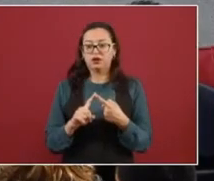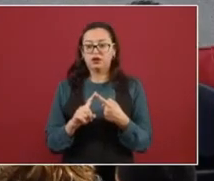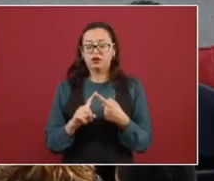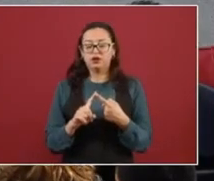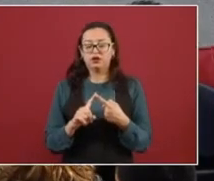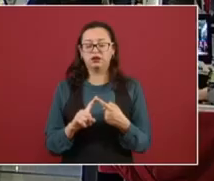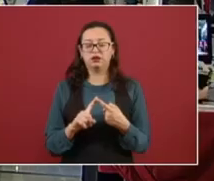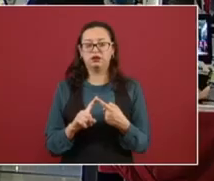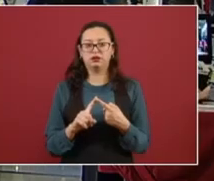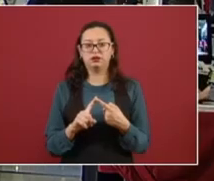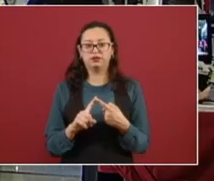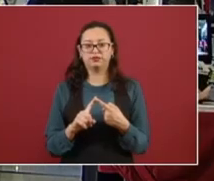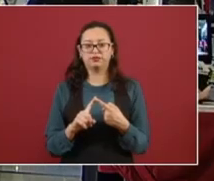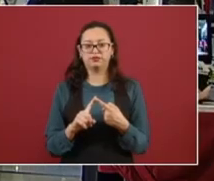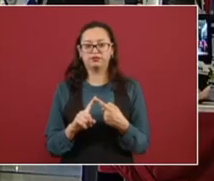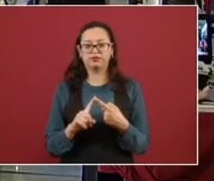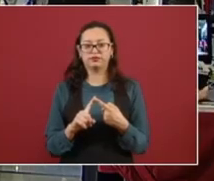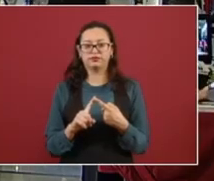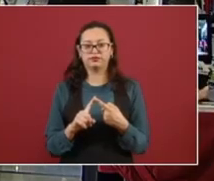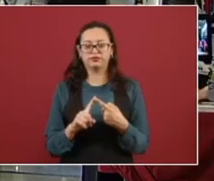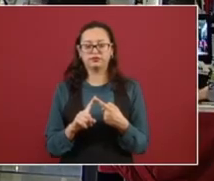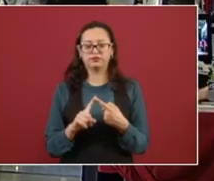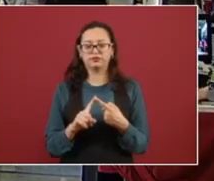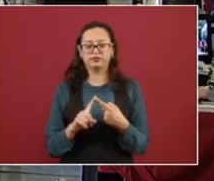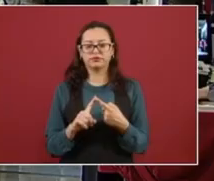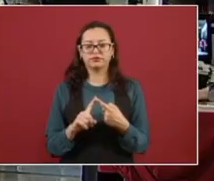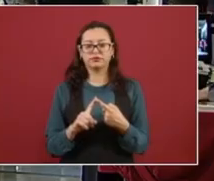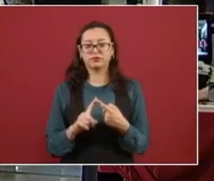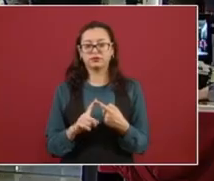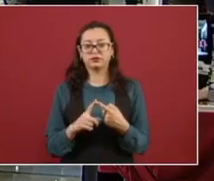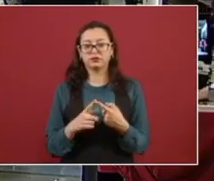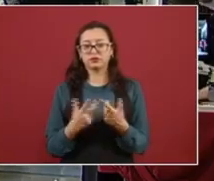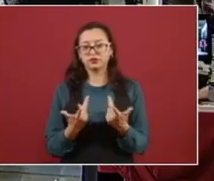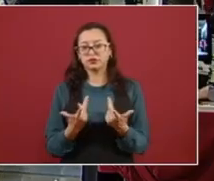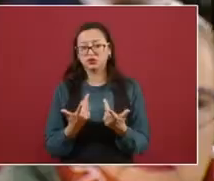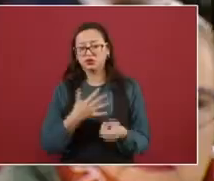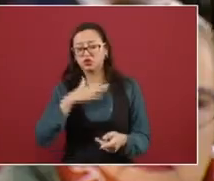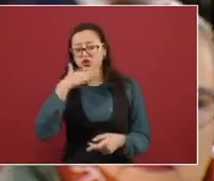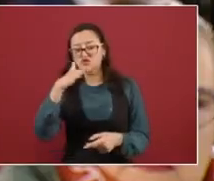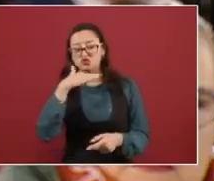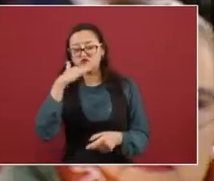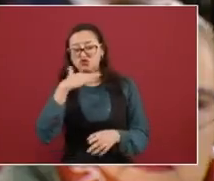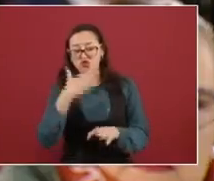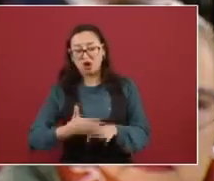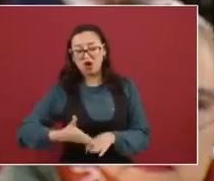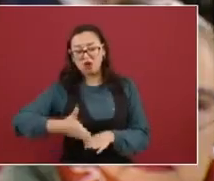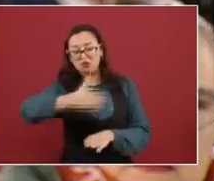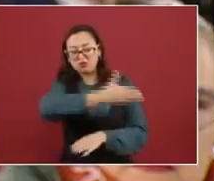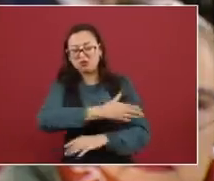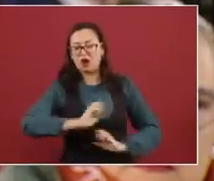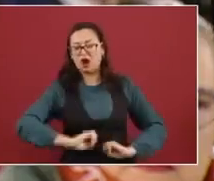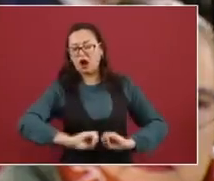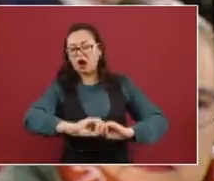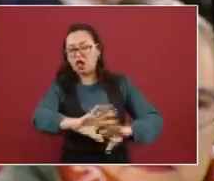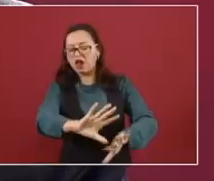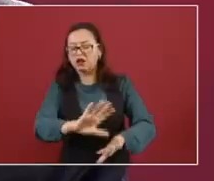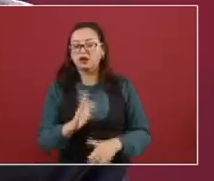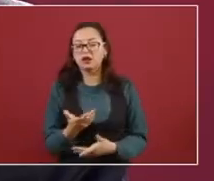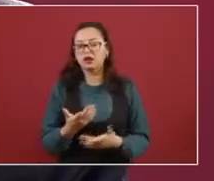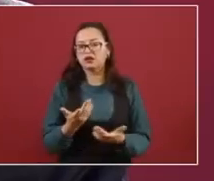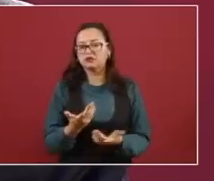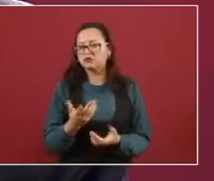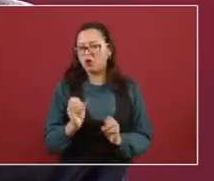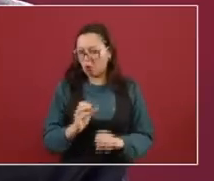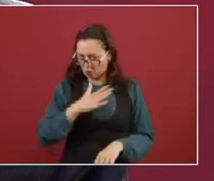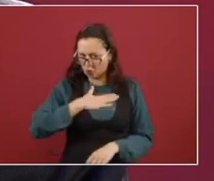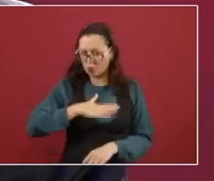corrupción, se seguirá perdonando la corrupción o ya es tiempo de hacer justicia, presidente? ¿Se debe de investigar a Javier Hinojosa